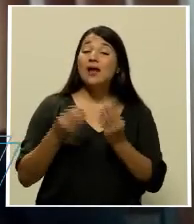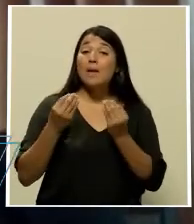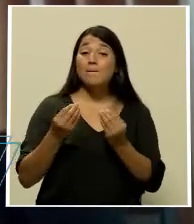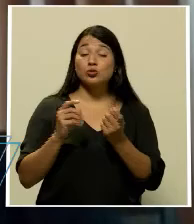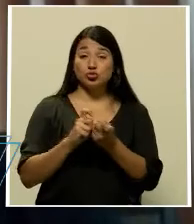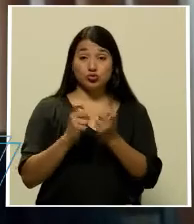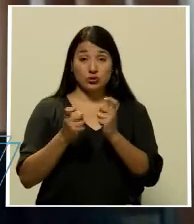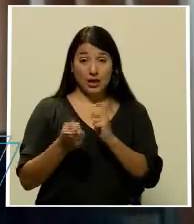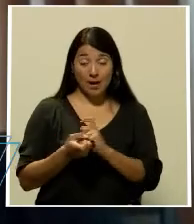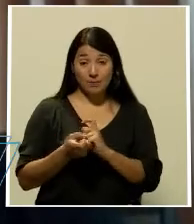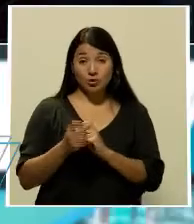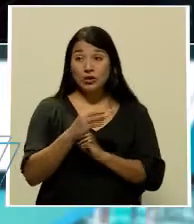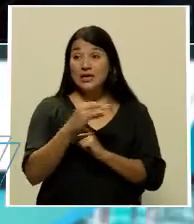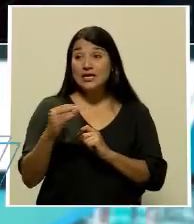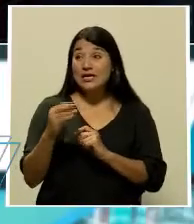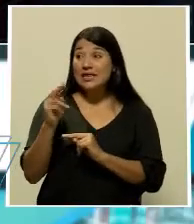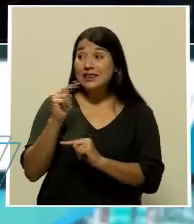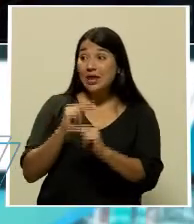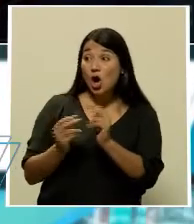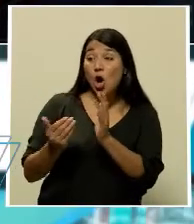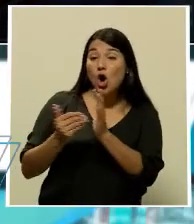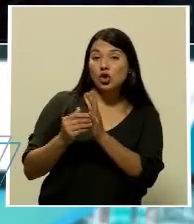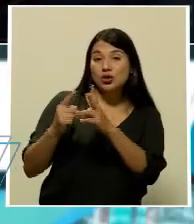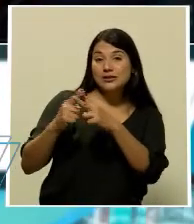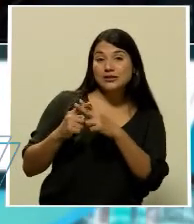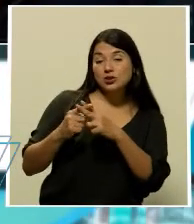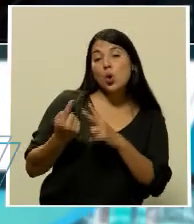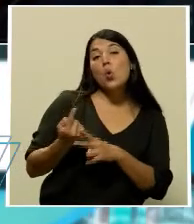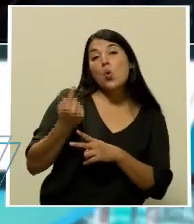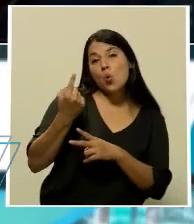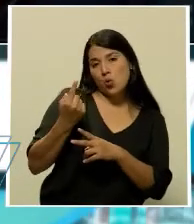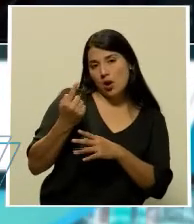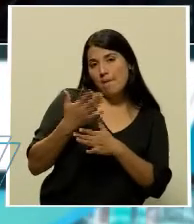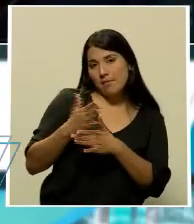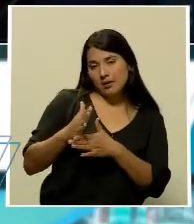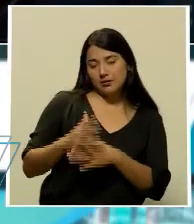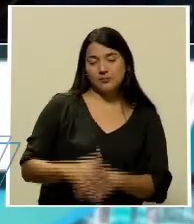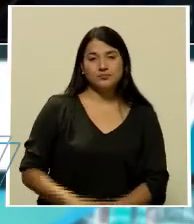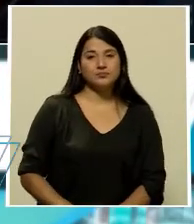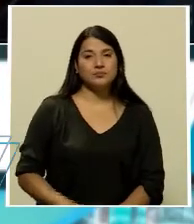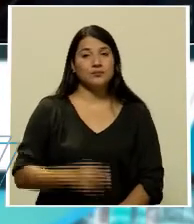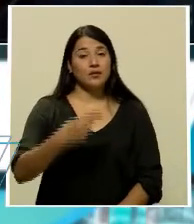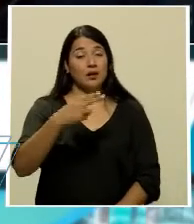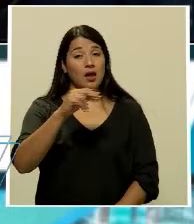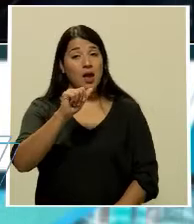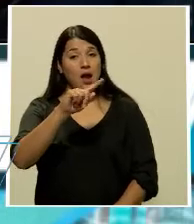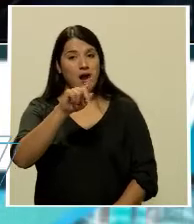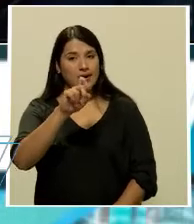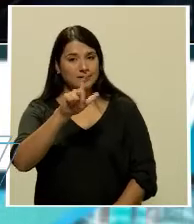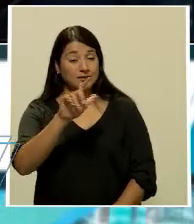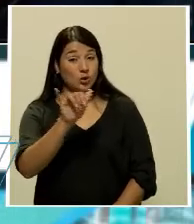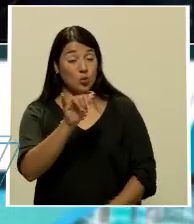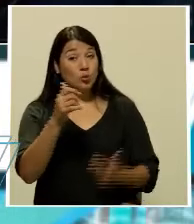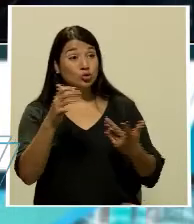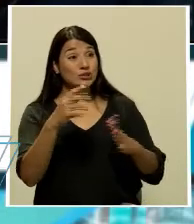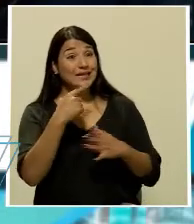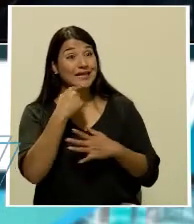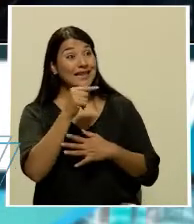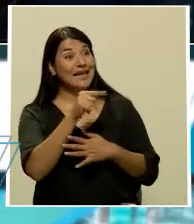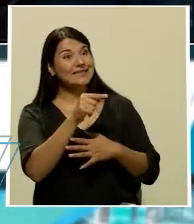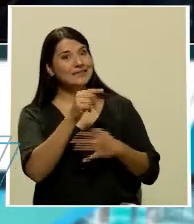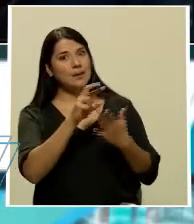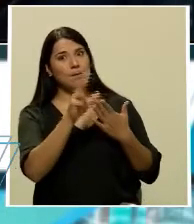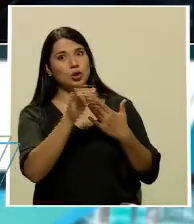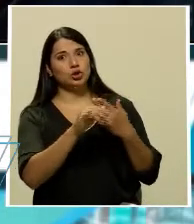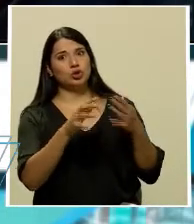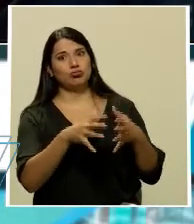y la renegociación de la deuda es solamente una de ellas. Doña Keisel, como le decía al inicio, esta obra es